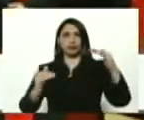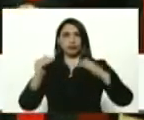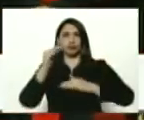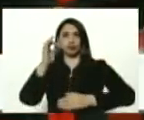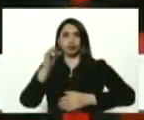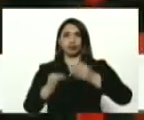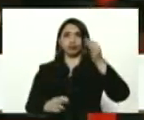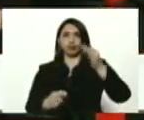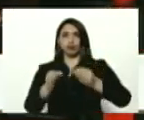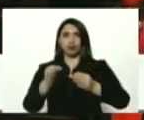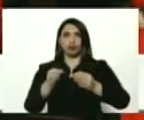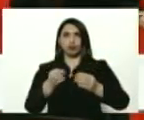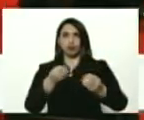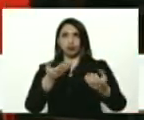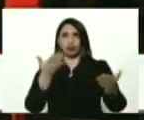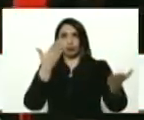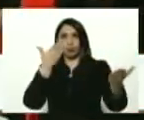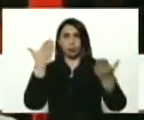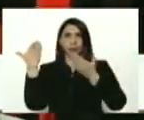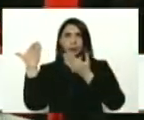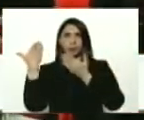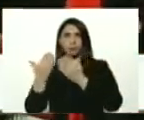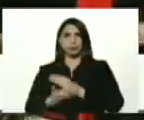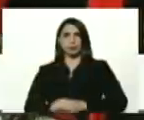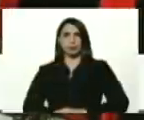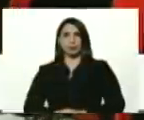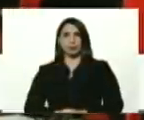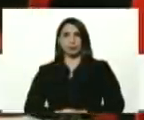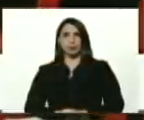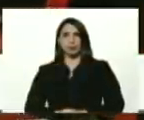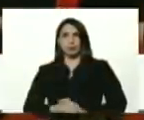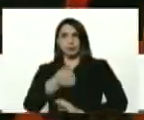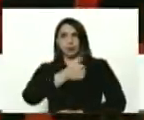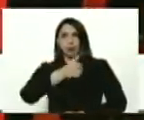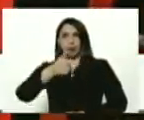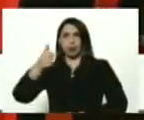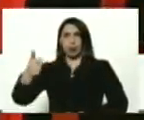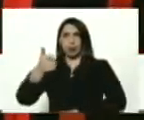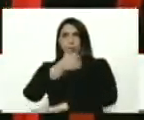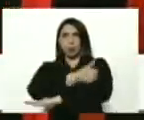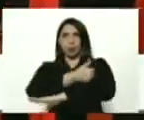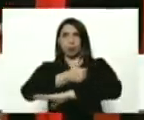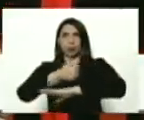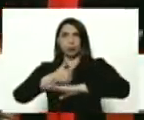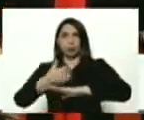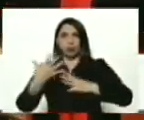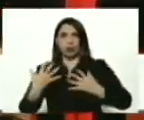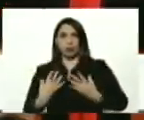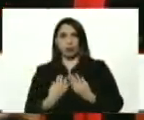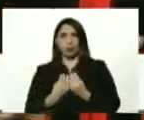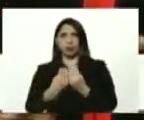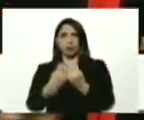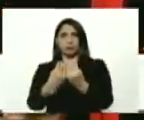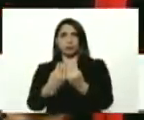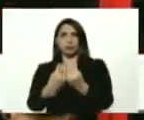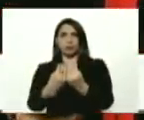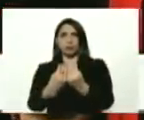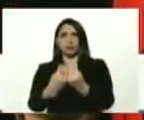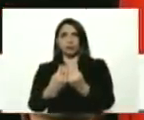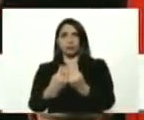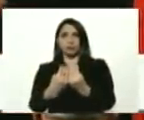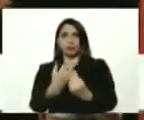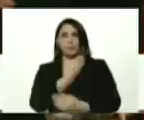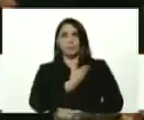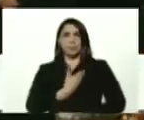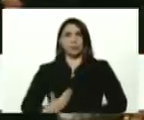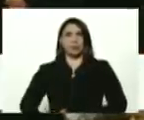juzgado. Aparecen ustedes a través de las imágenes, vemos allí a cada una de las autoridades acompañadas del presidente